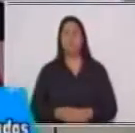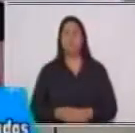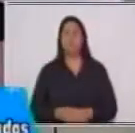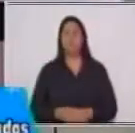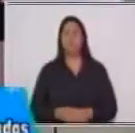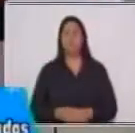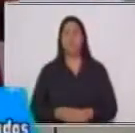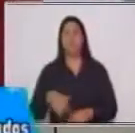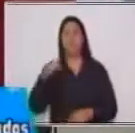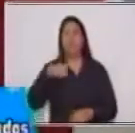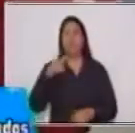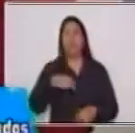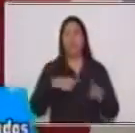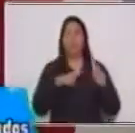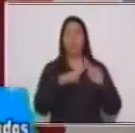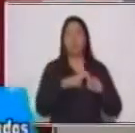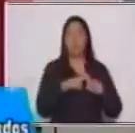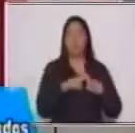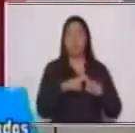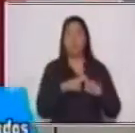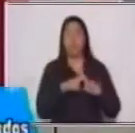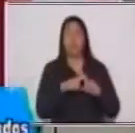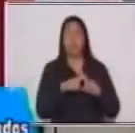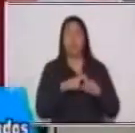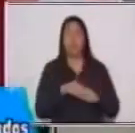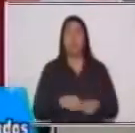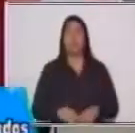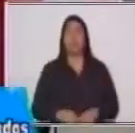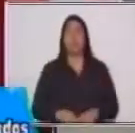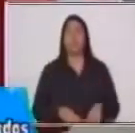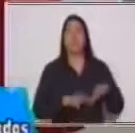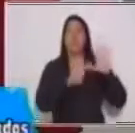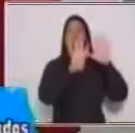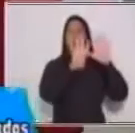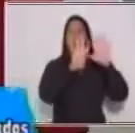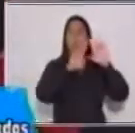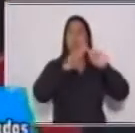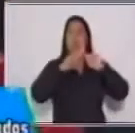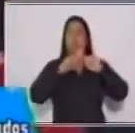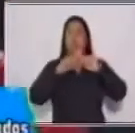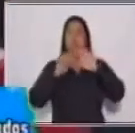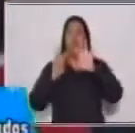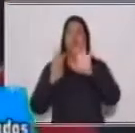Vamos a multiplicar entonces y vamos a decir 9 por 8,